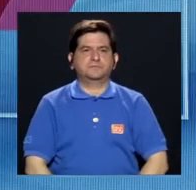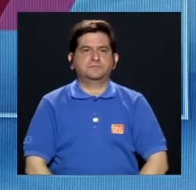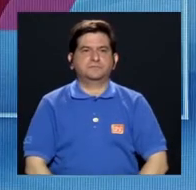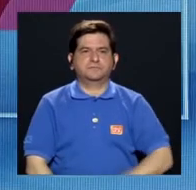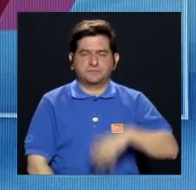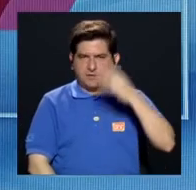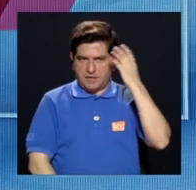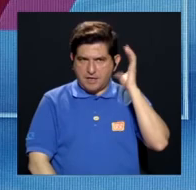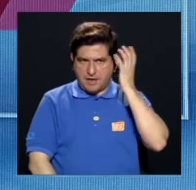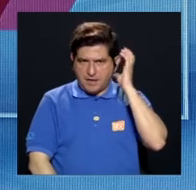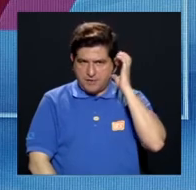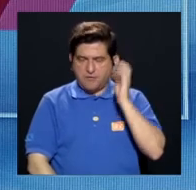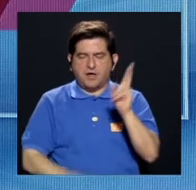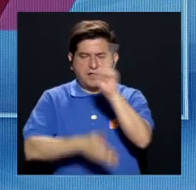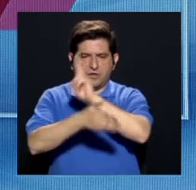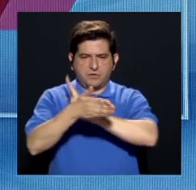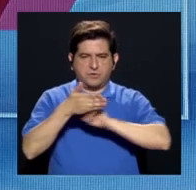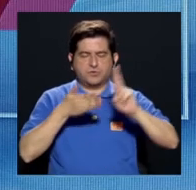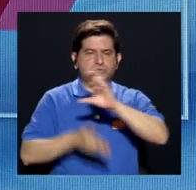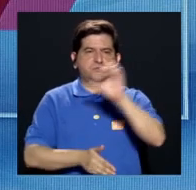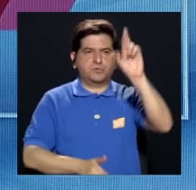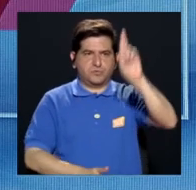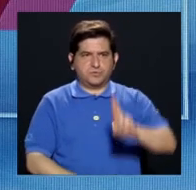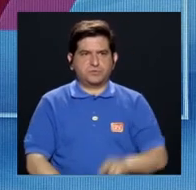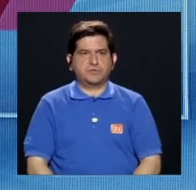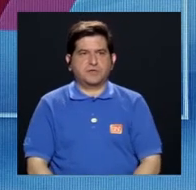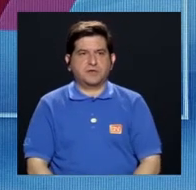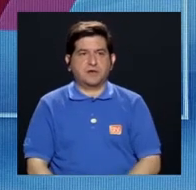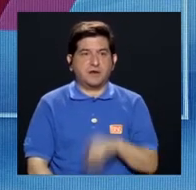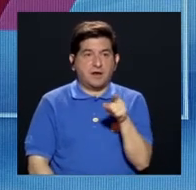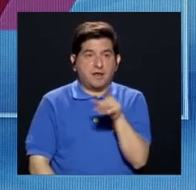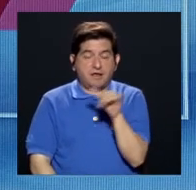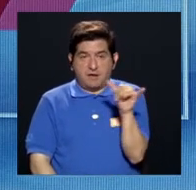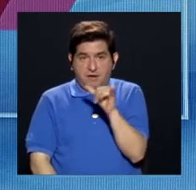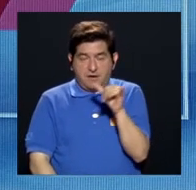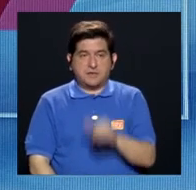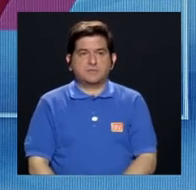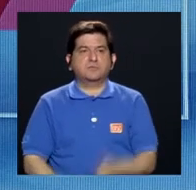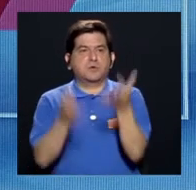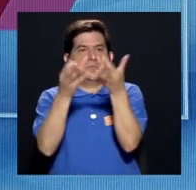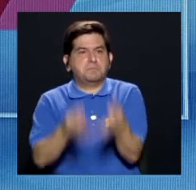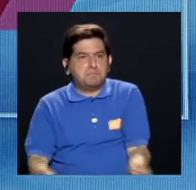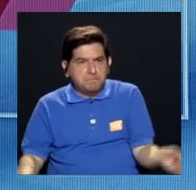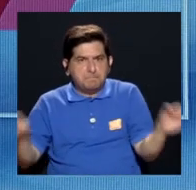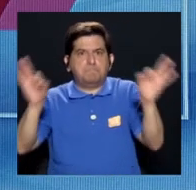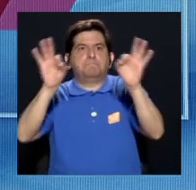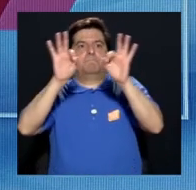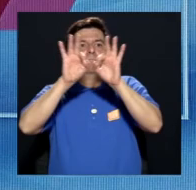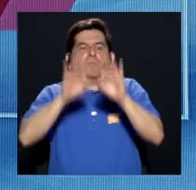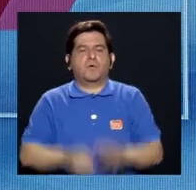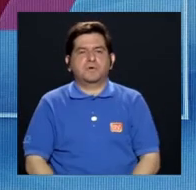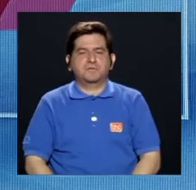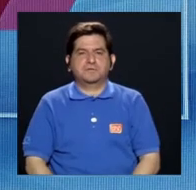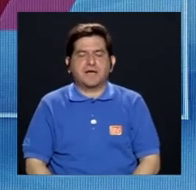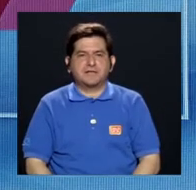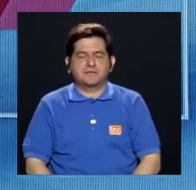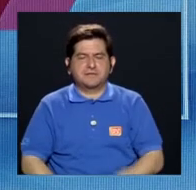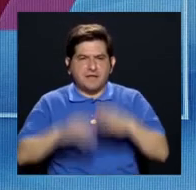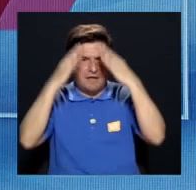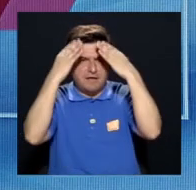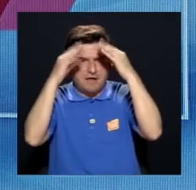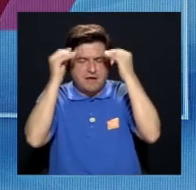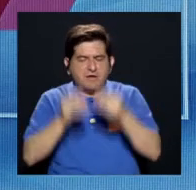Las radioemisoras de la Universidad de Costa Rica se han convertido también en importantísimas fuentes